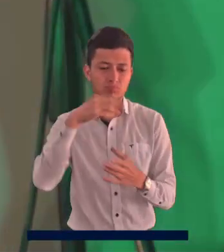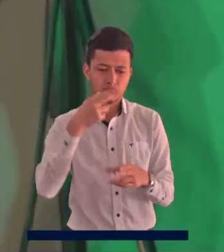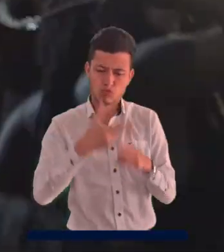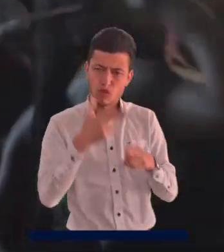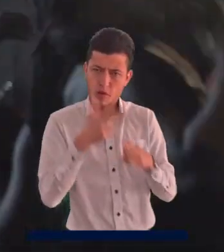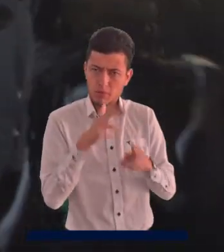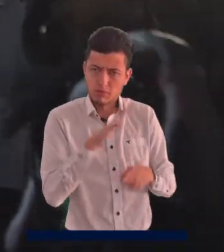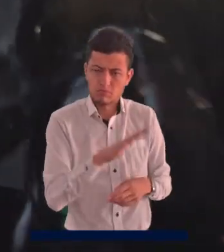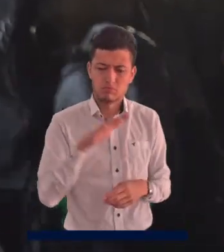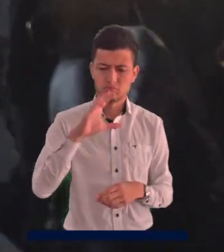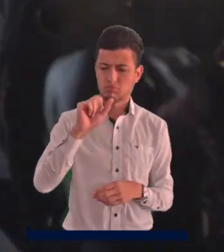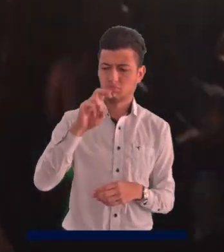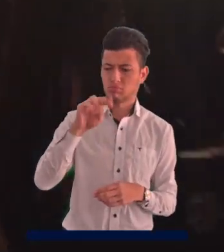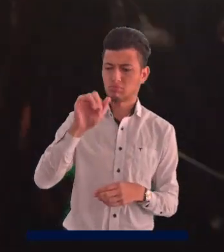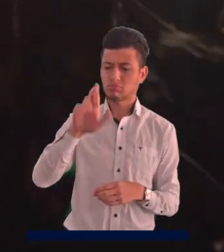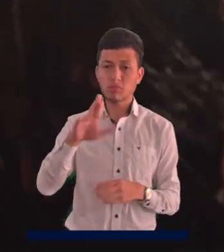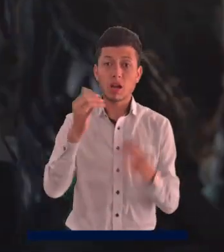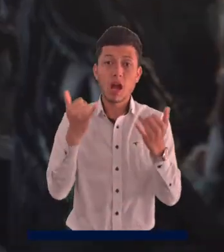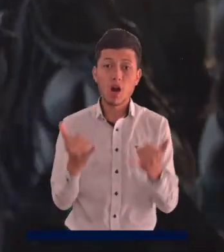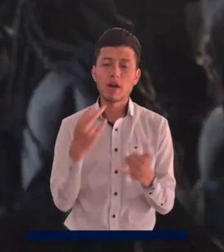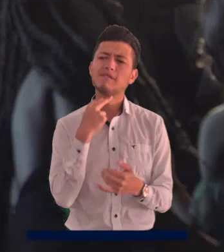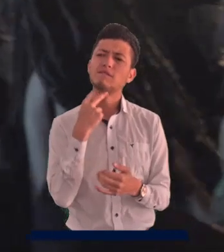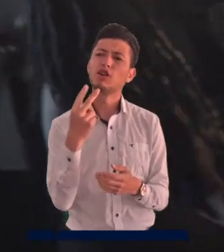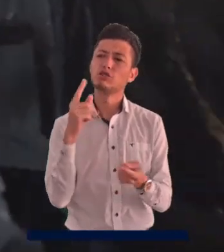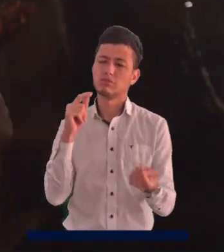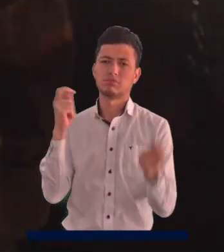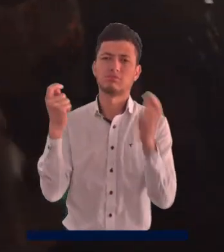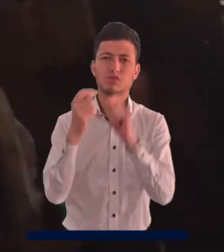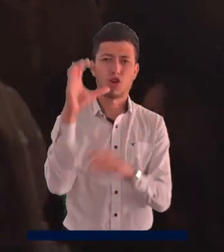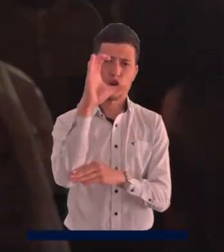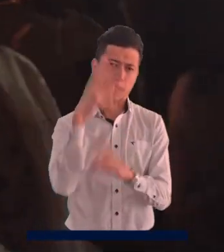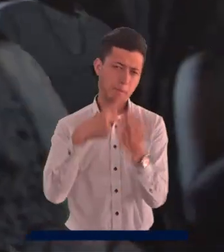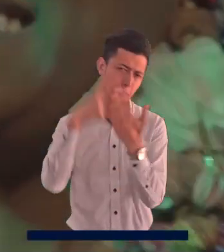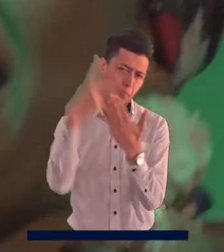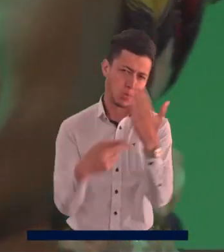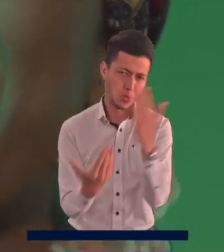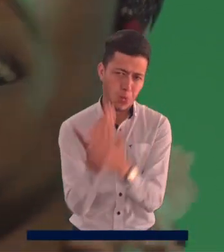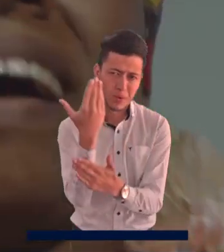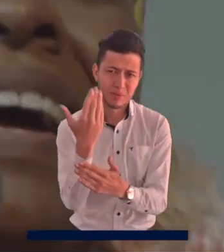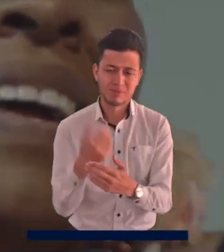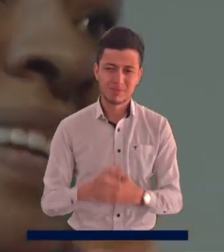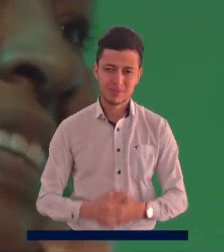ahora estamos haciendo parte de este proyecto que se llama Voces para Transformar a Colombia.